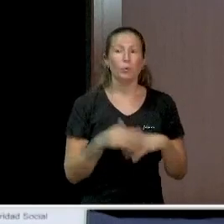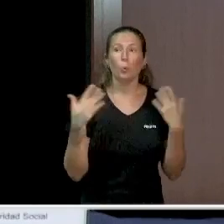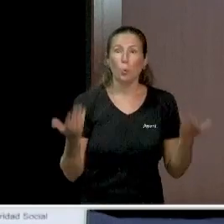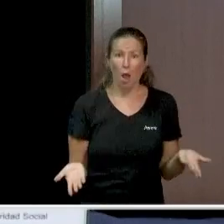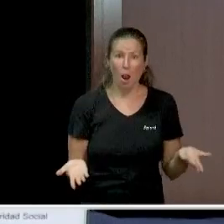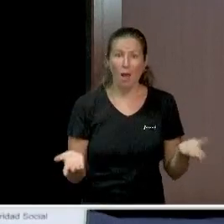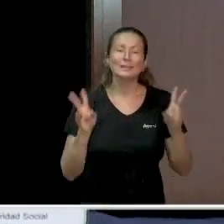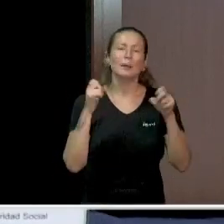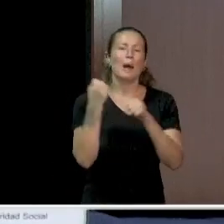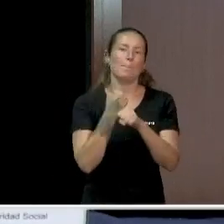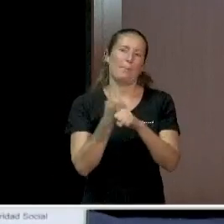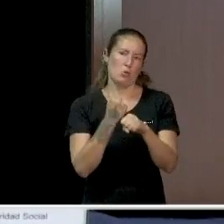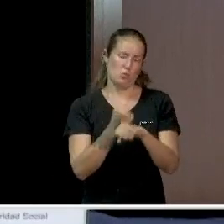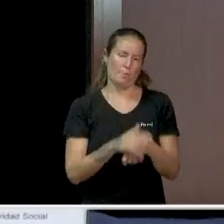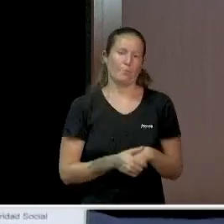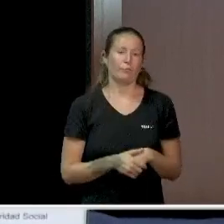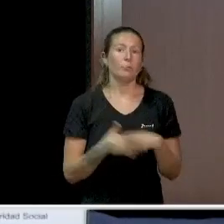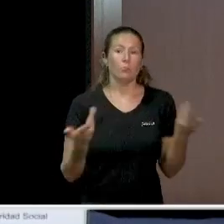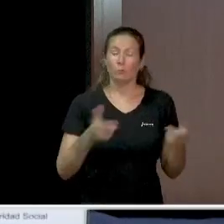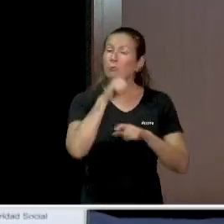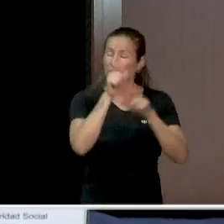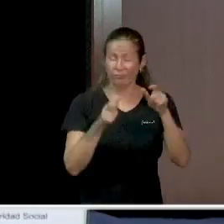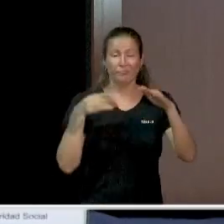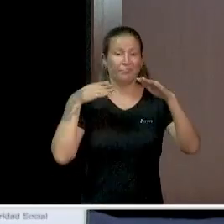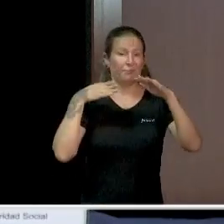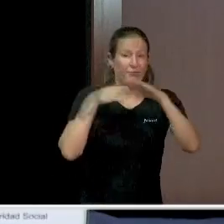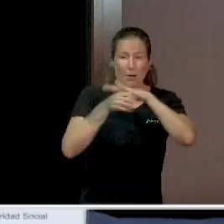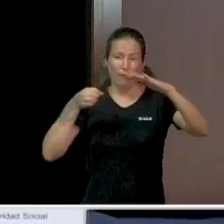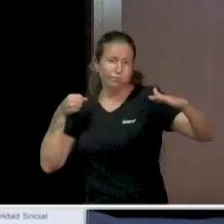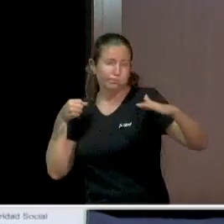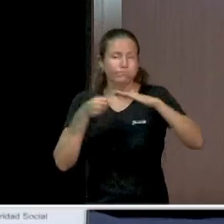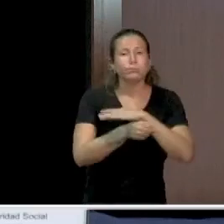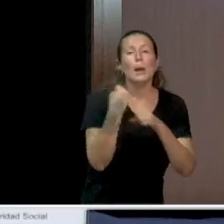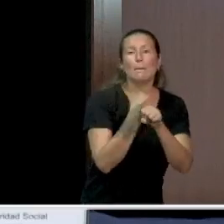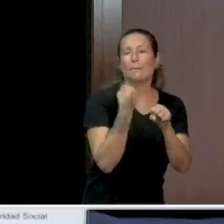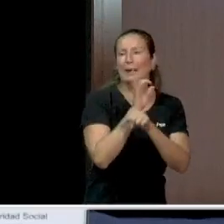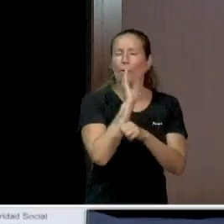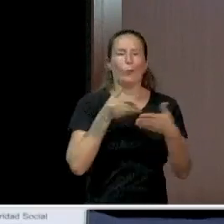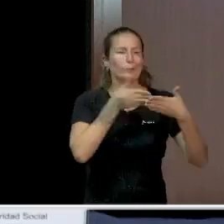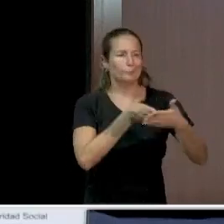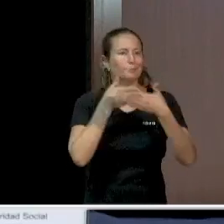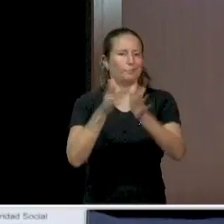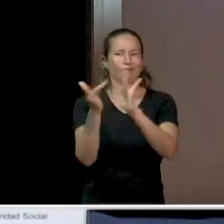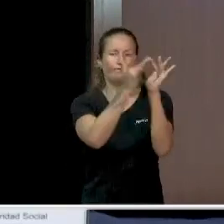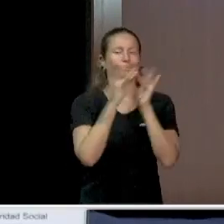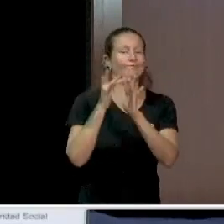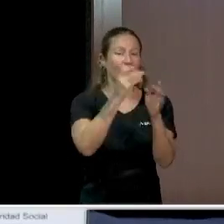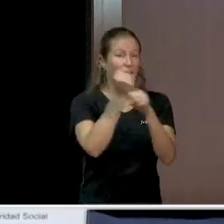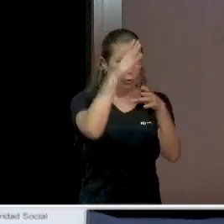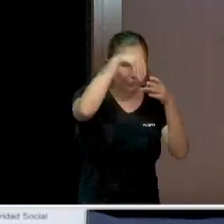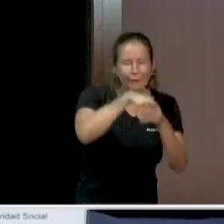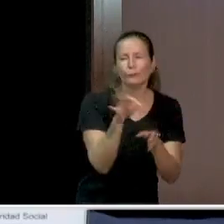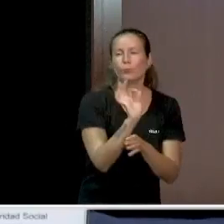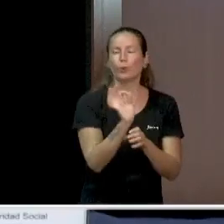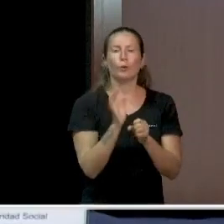cuestión del empleo. Las dificultades de acceso al empleo y los obstáculos en la relación laboral, ámbitos como